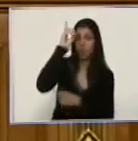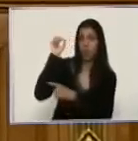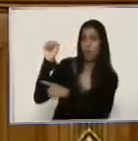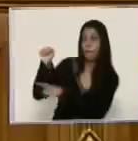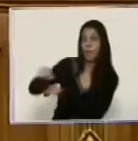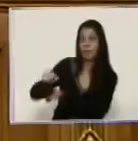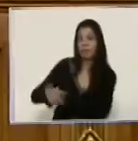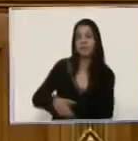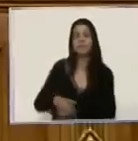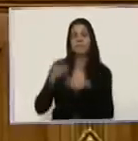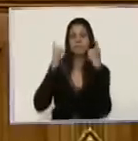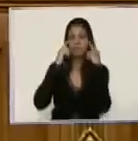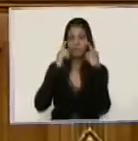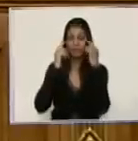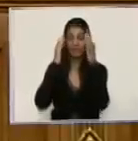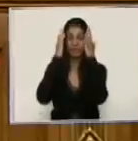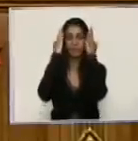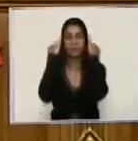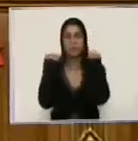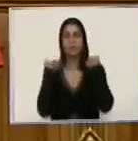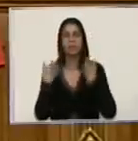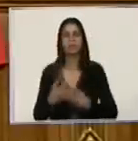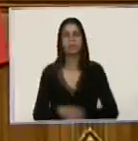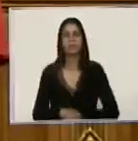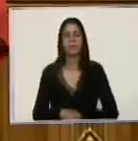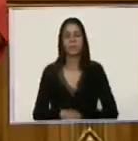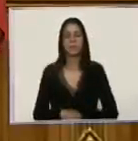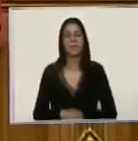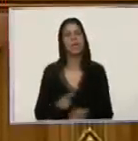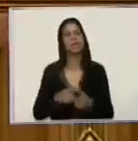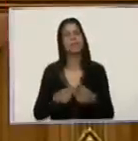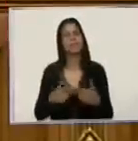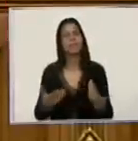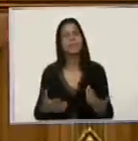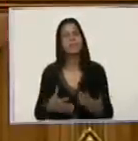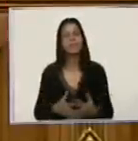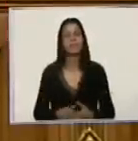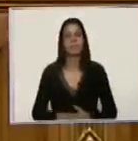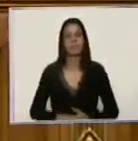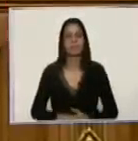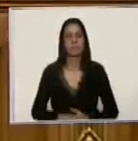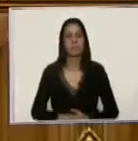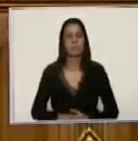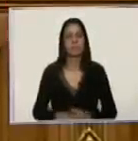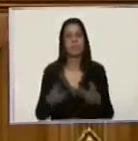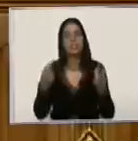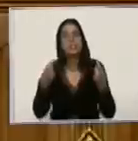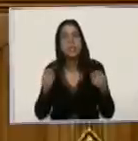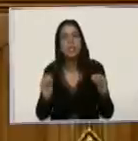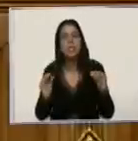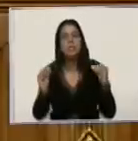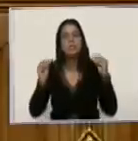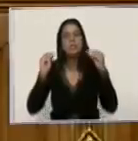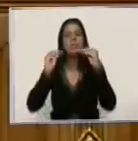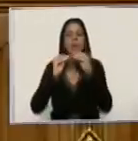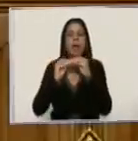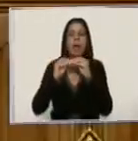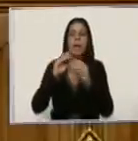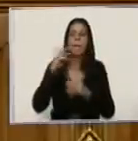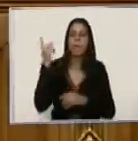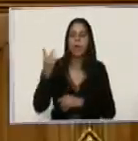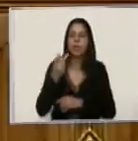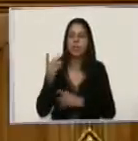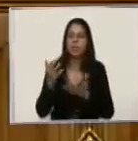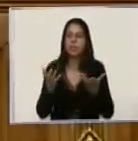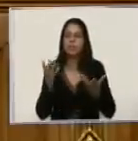Eso es incuestionable. Entonces, hay que reconfigurar la composición geopolítica,